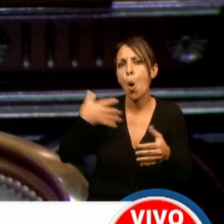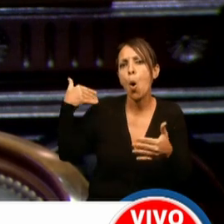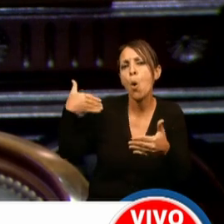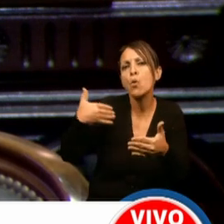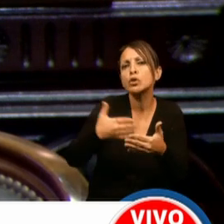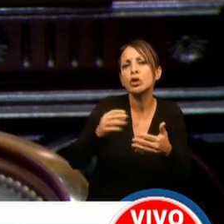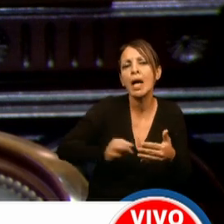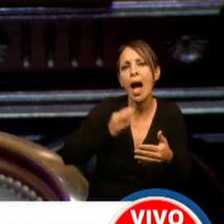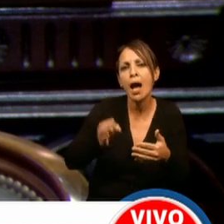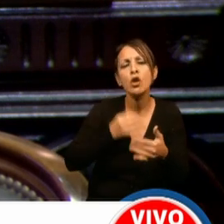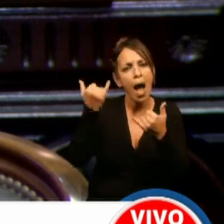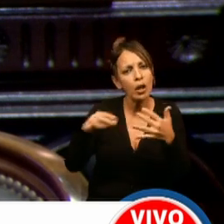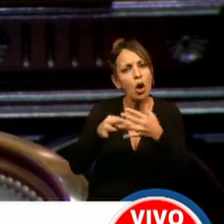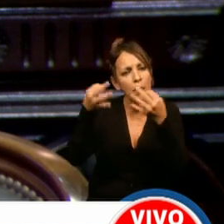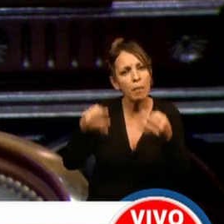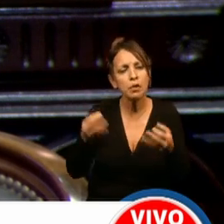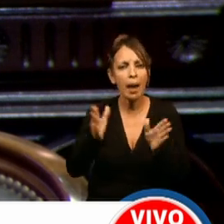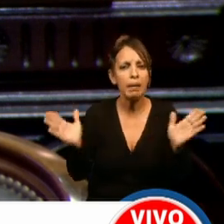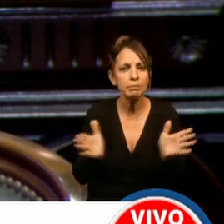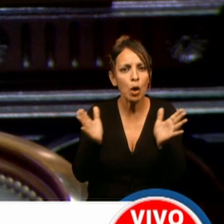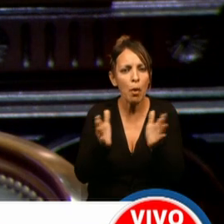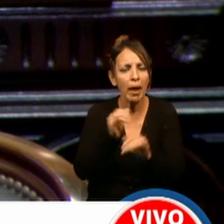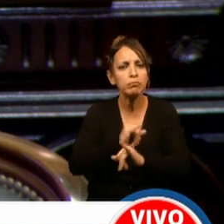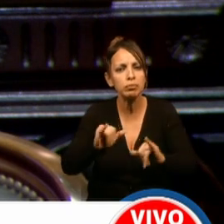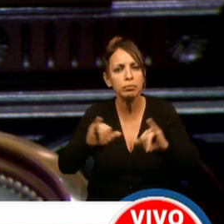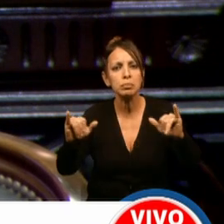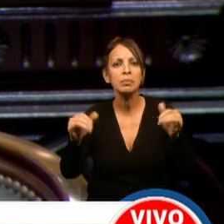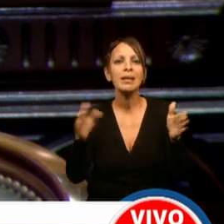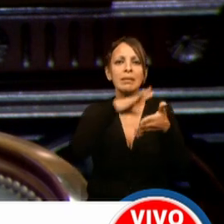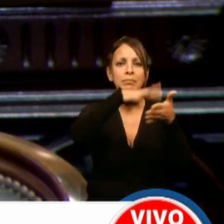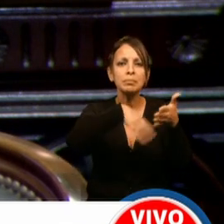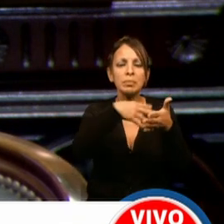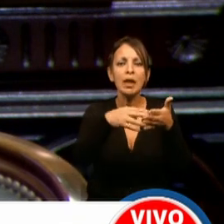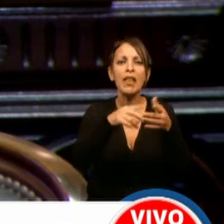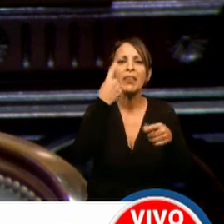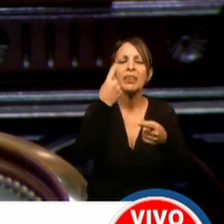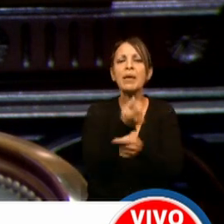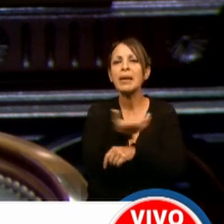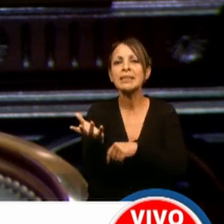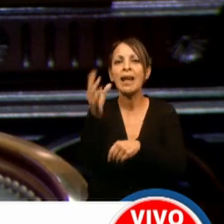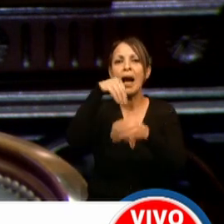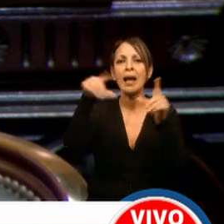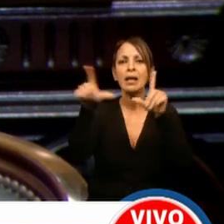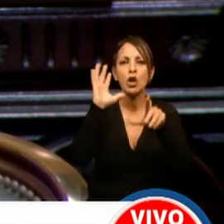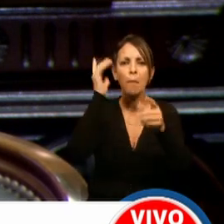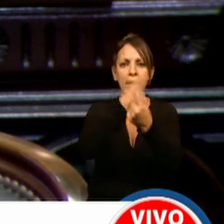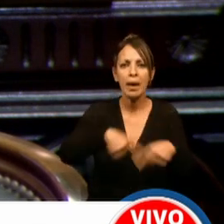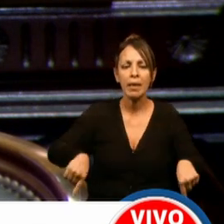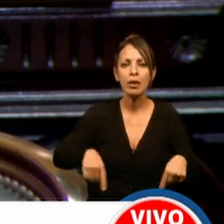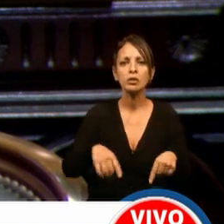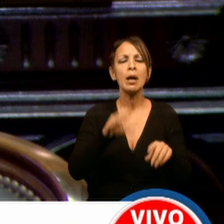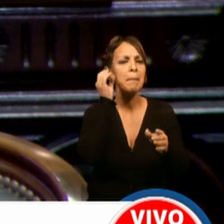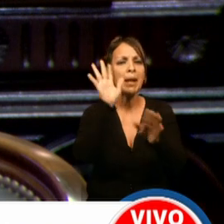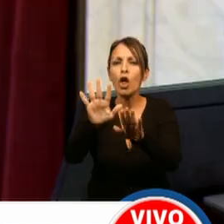años en promover una agenda de diversidad los medios tanto en términos de contenidos que